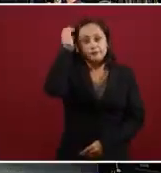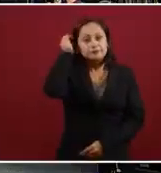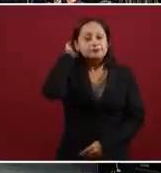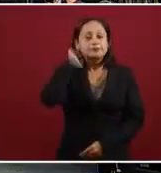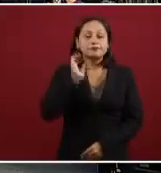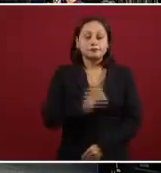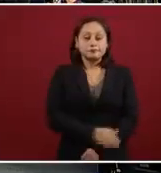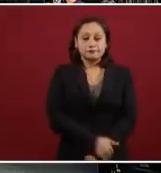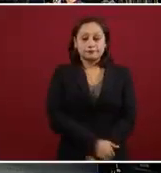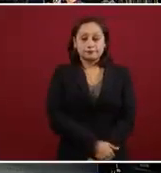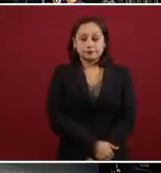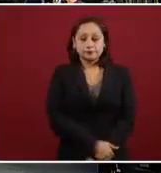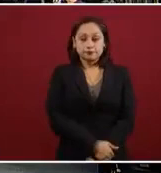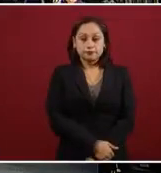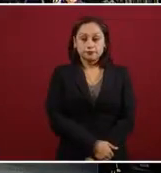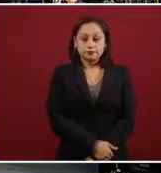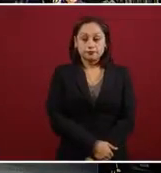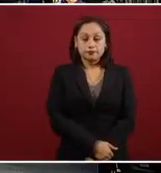Perdón por…